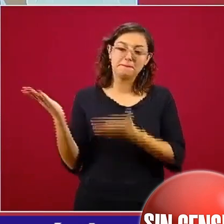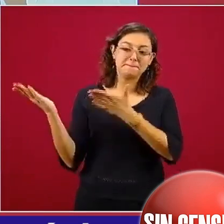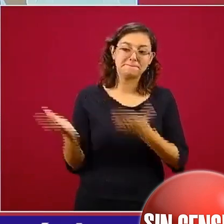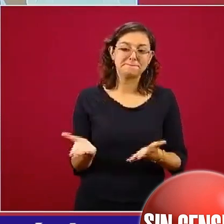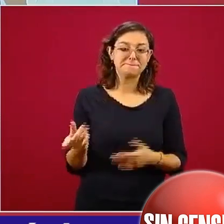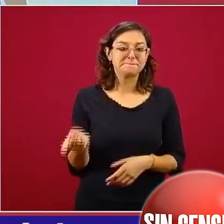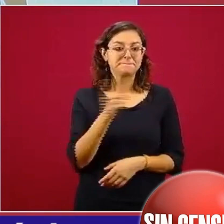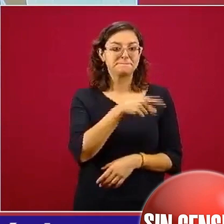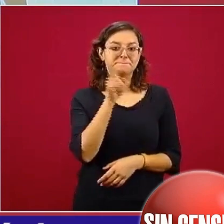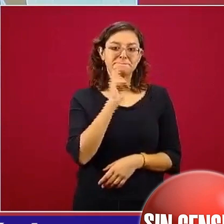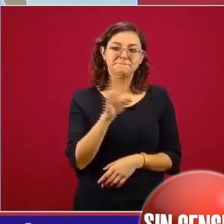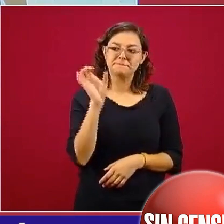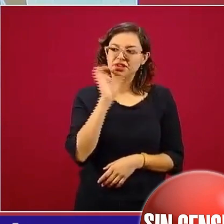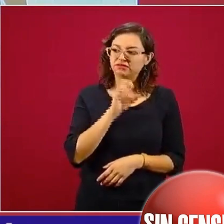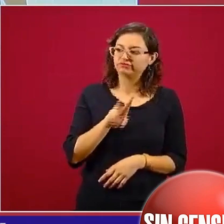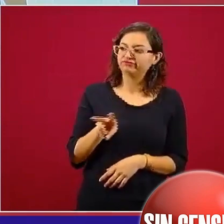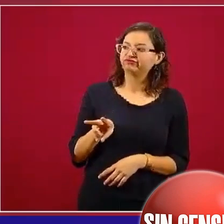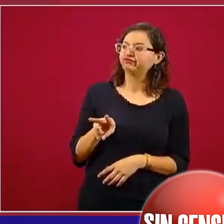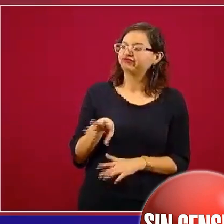Carranza se retira